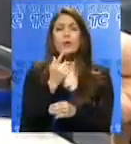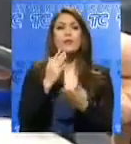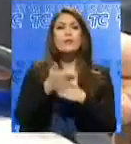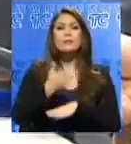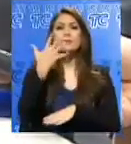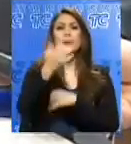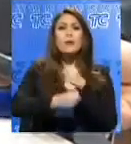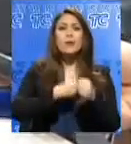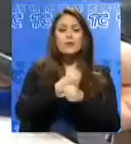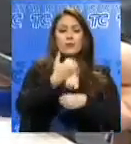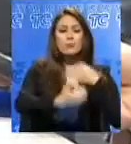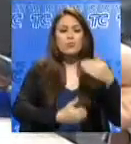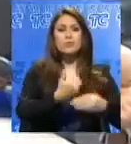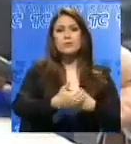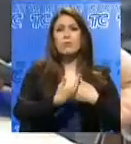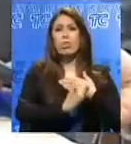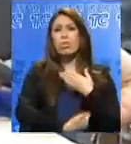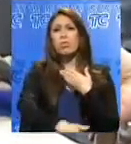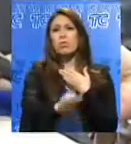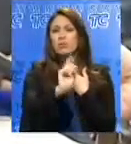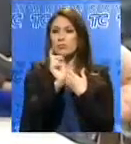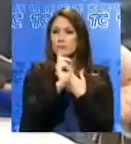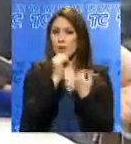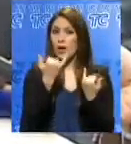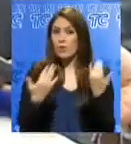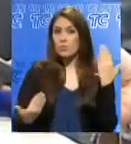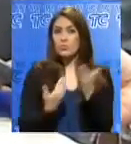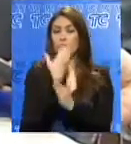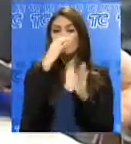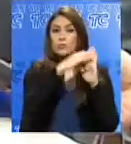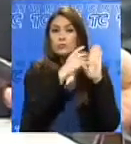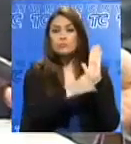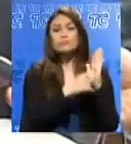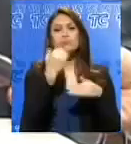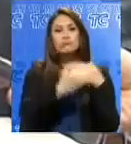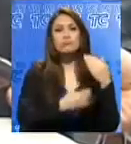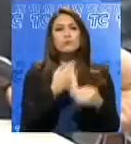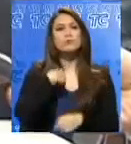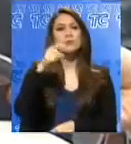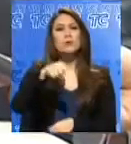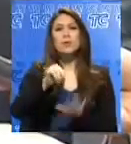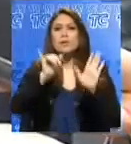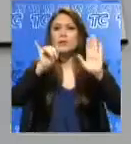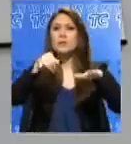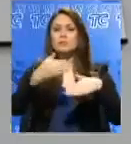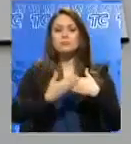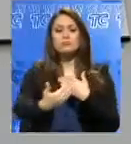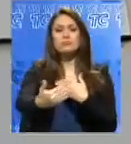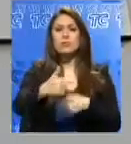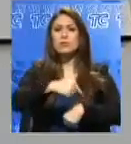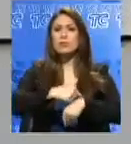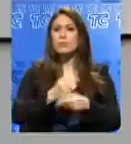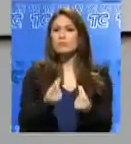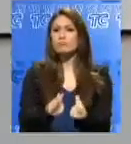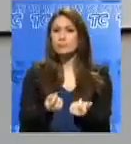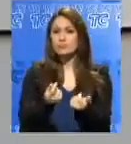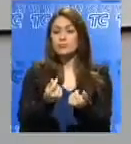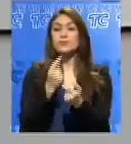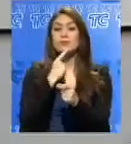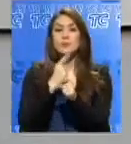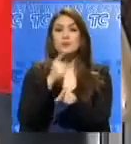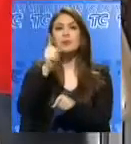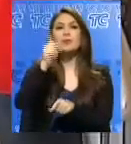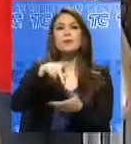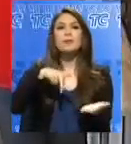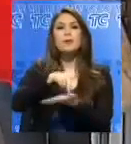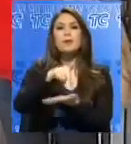años en primera instancia. Con el Código General de Procesos no iría más allá de 6 meses. Uno de los principales cambios es sobre el pago de